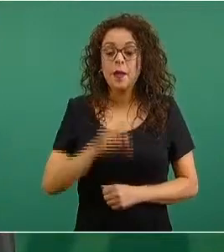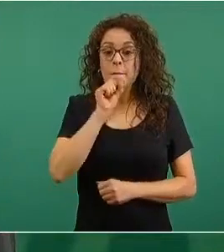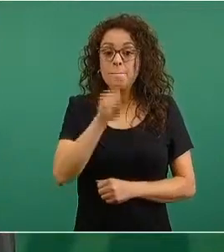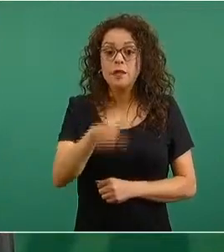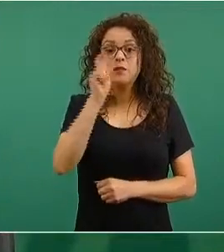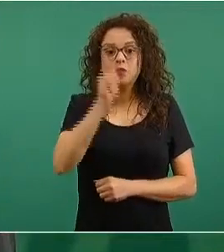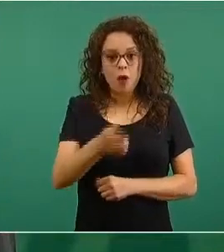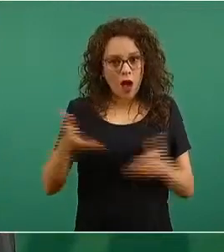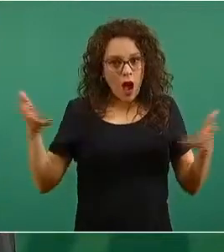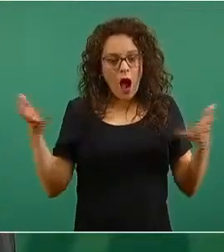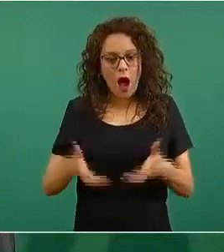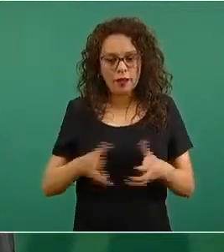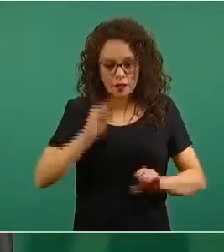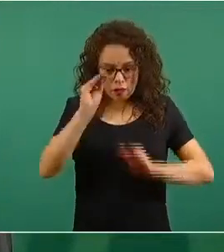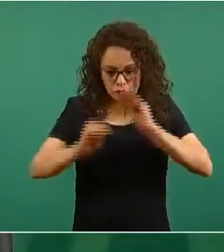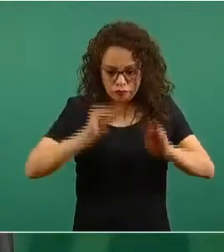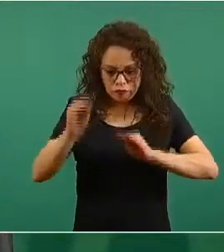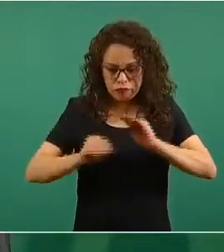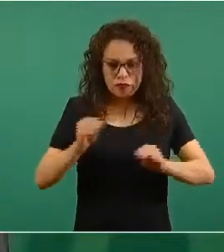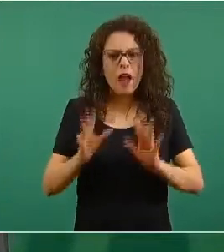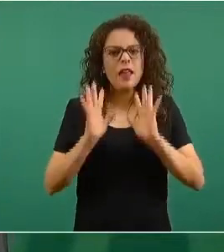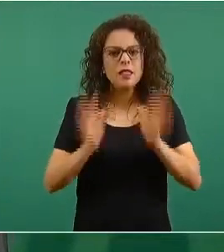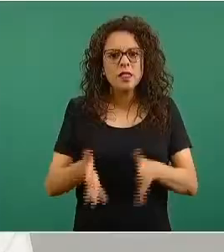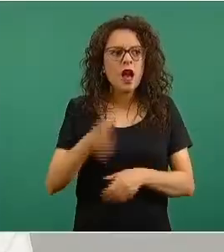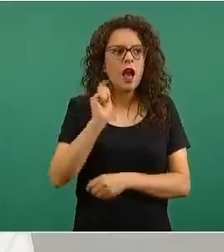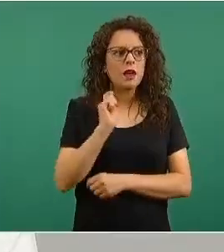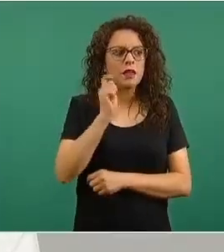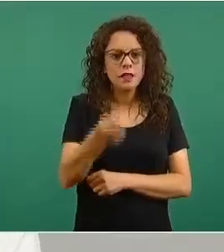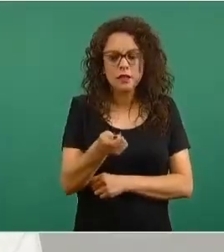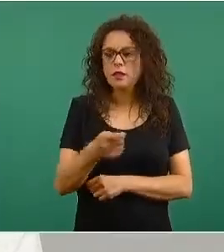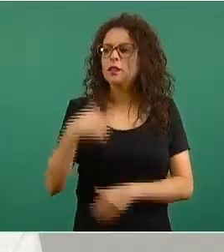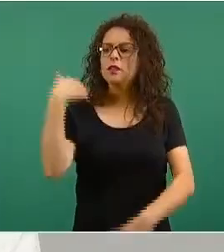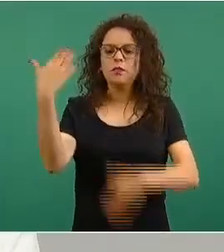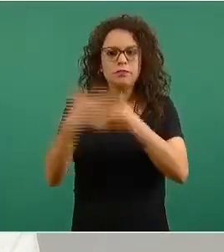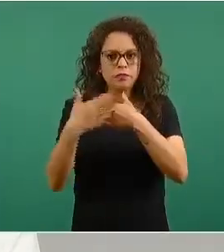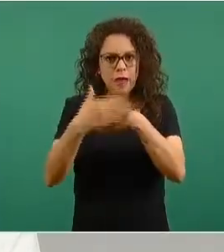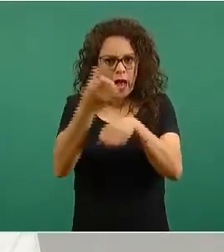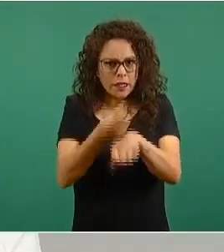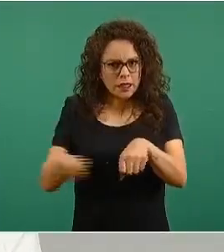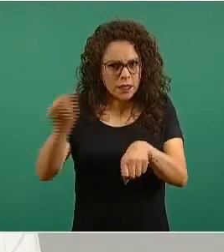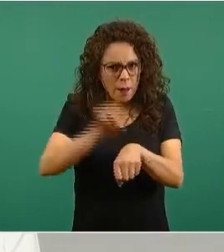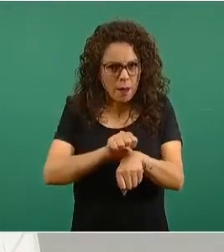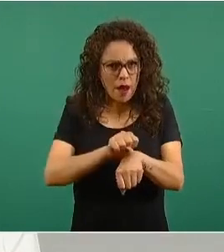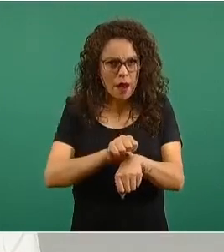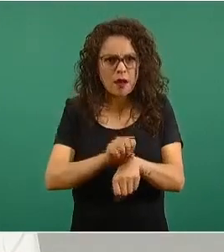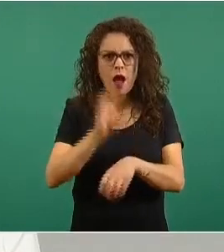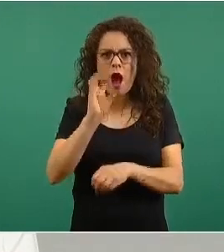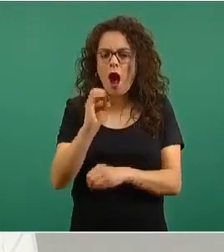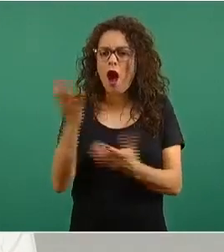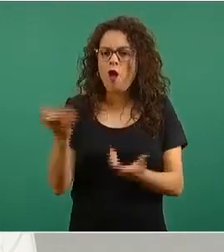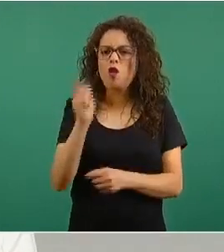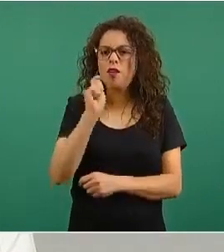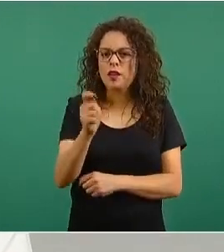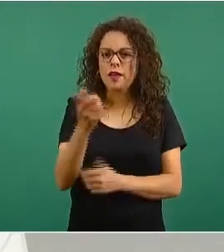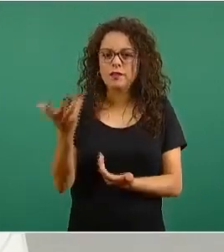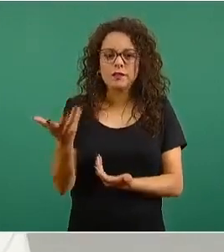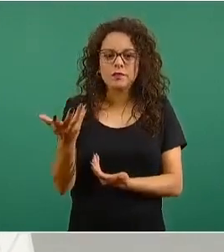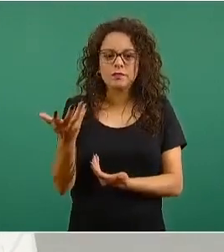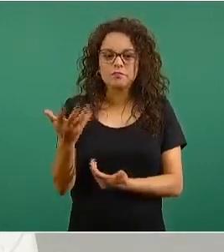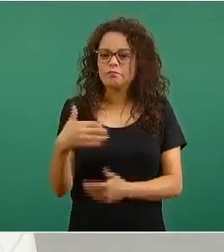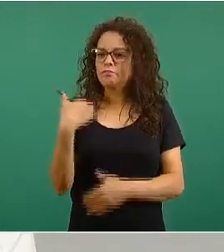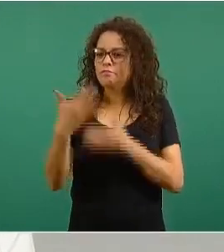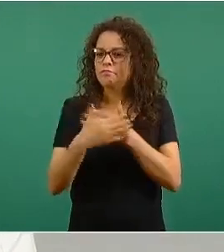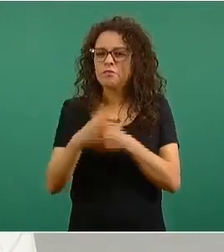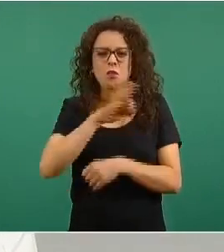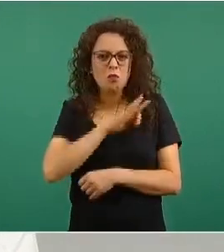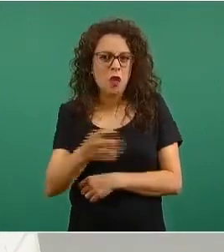desarrollando ya probablemente la siguiente semana o en un máximo de un par de semanas tendremos listo un